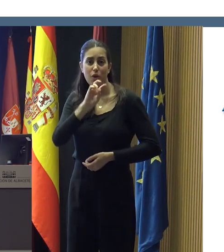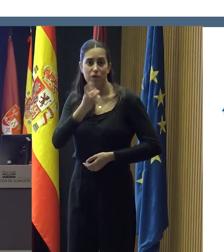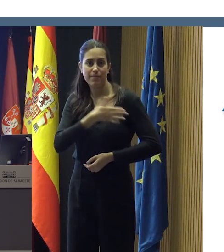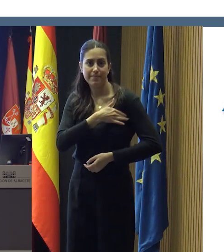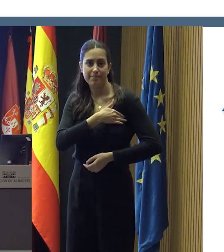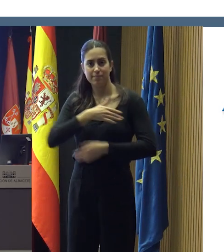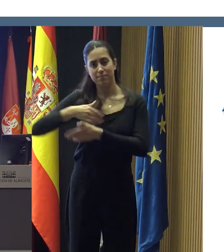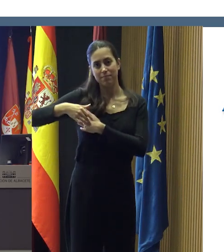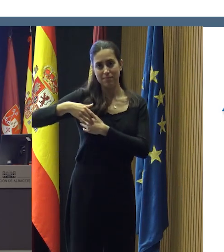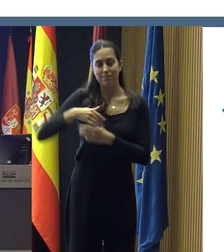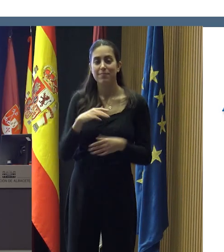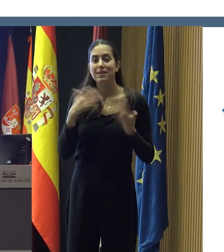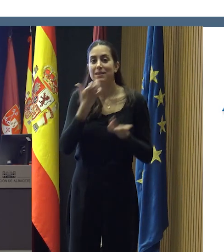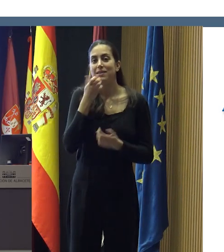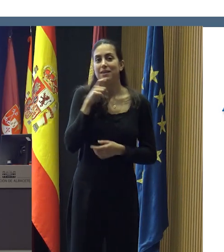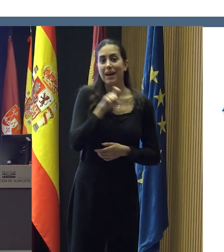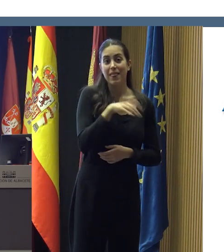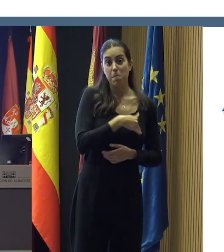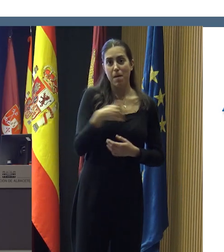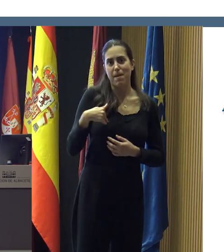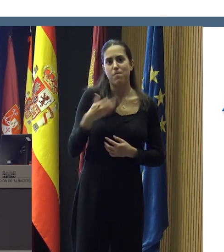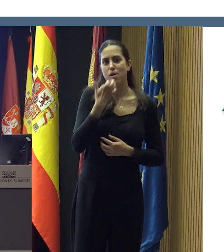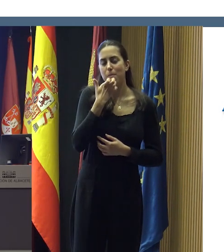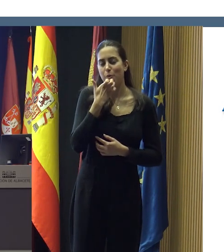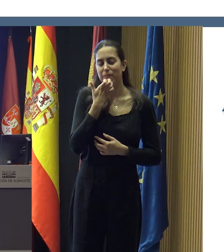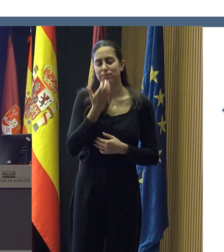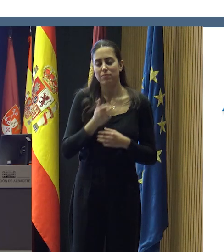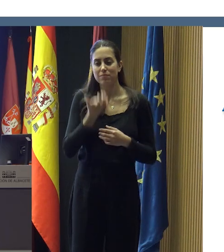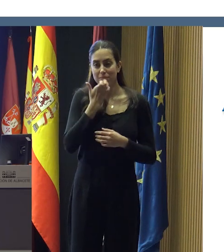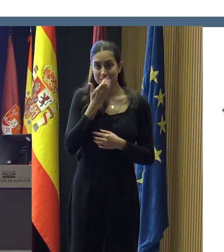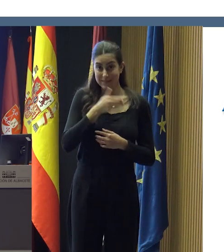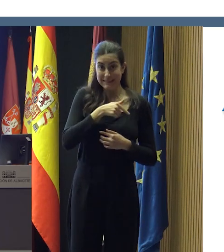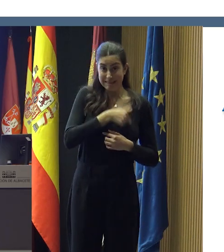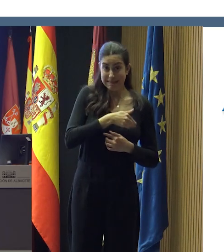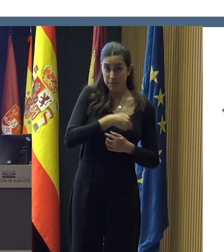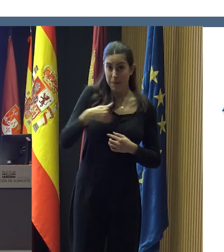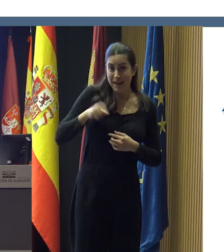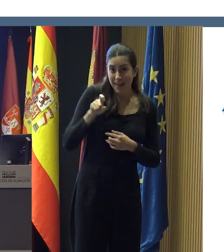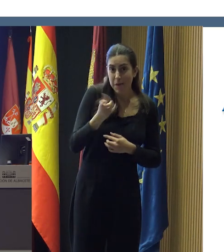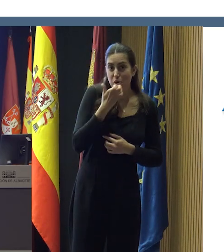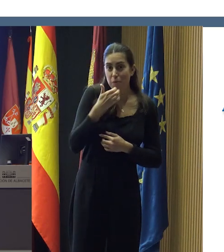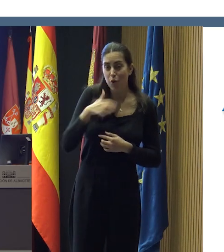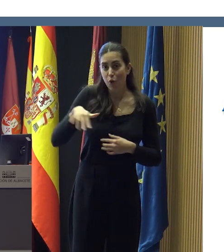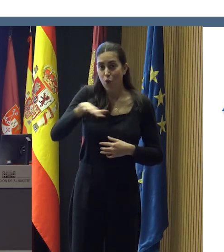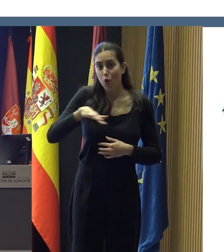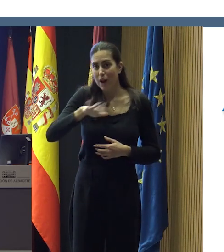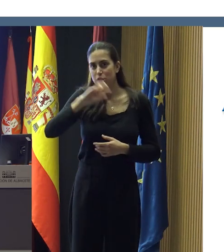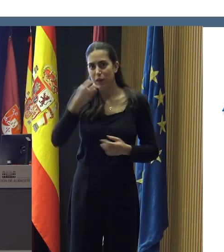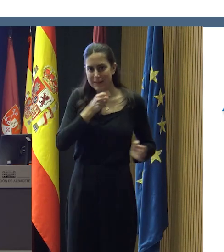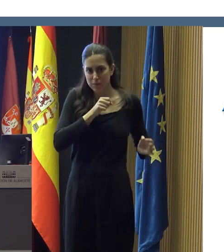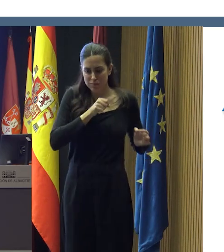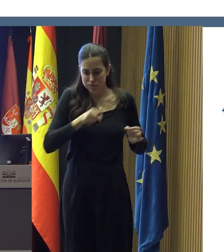linfáticos axilares. Cuando tenemos un cáncer de mama, si ese cáncer de mama migra a otras zonas del cuerpo, es